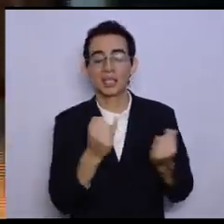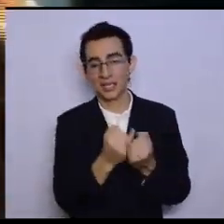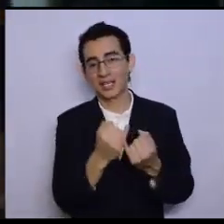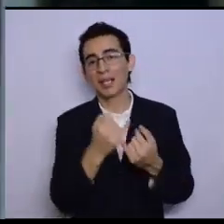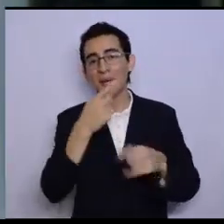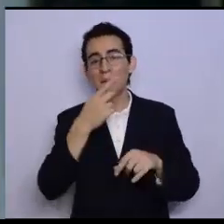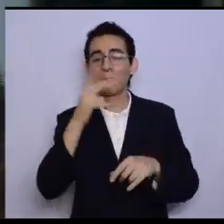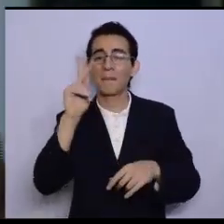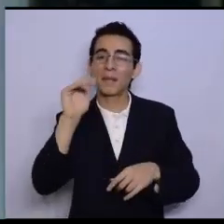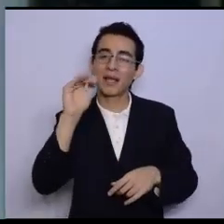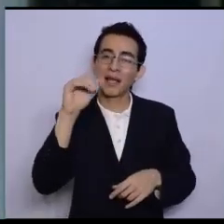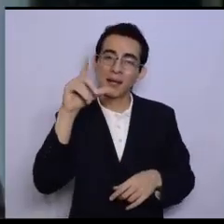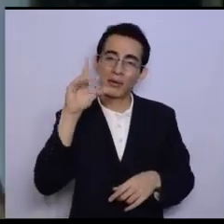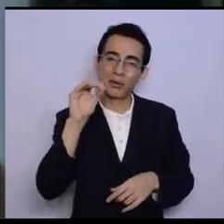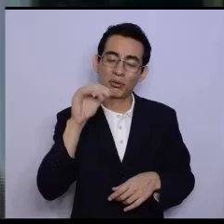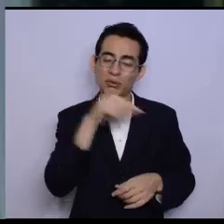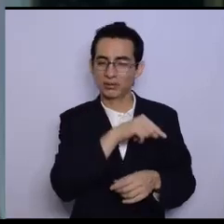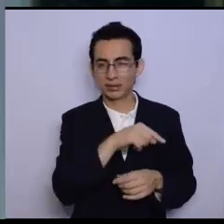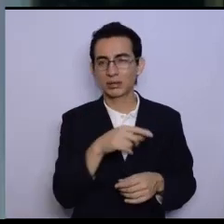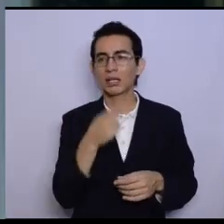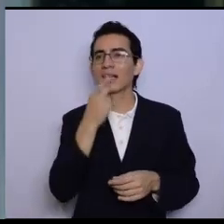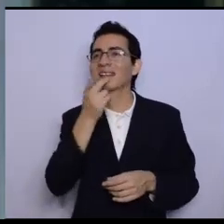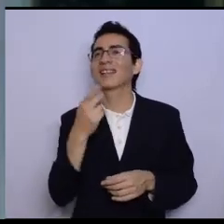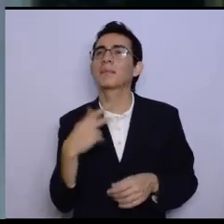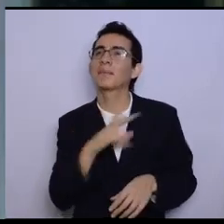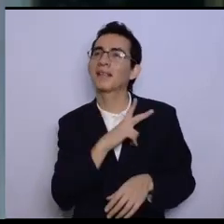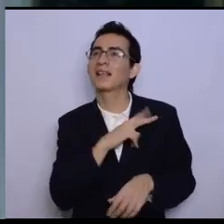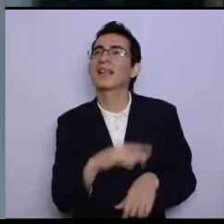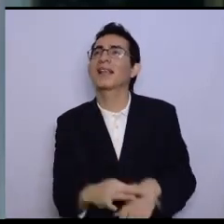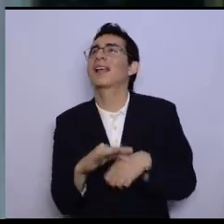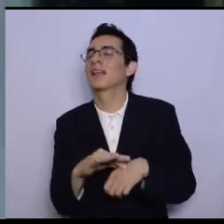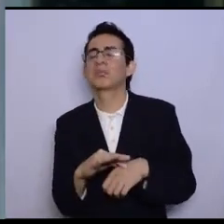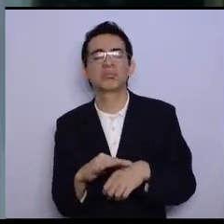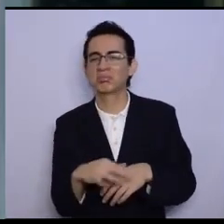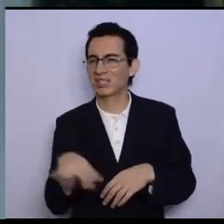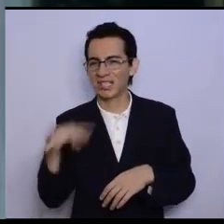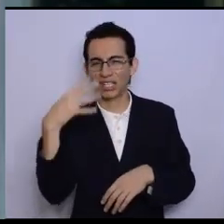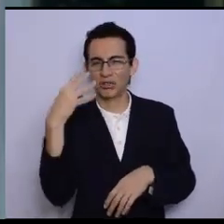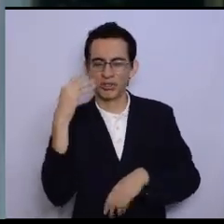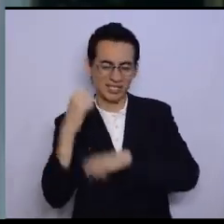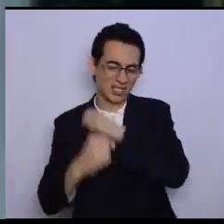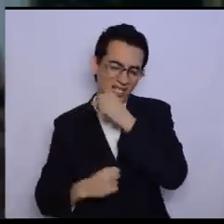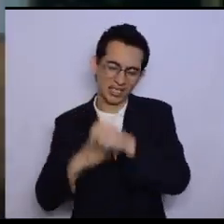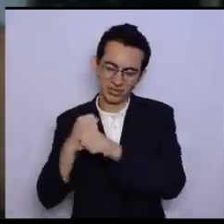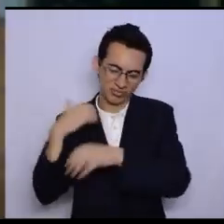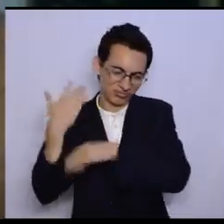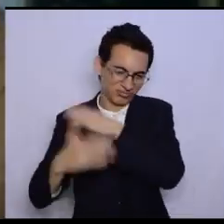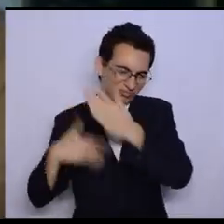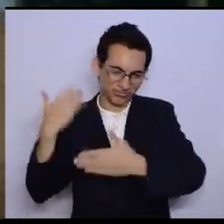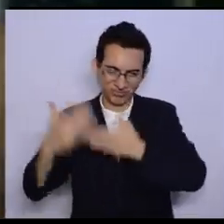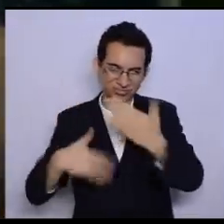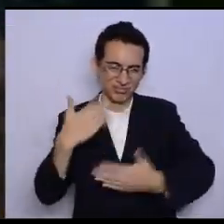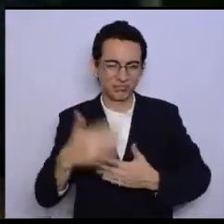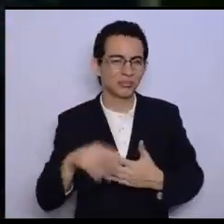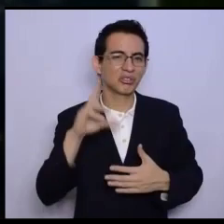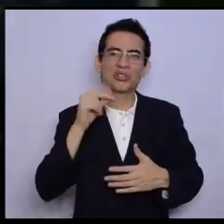14 años y nunca había contado lo que cuenta aquí.